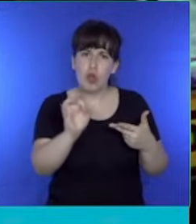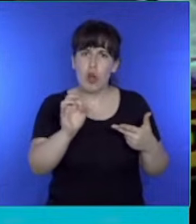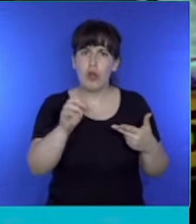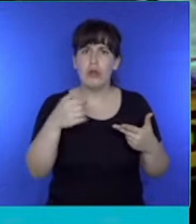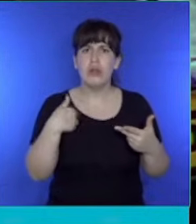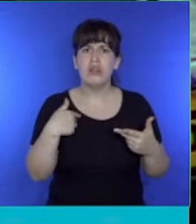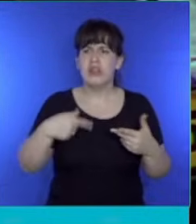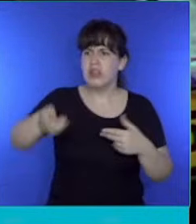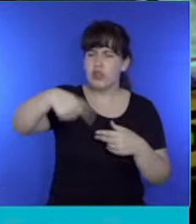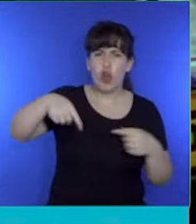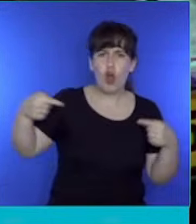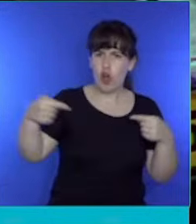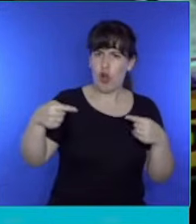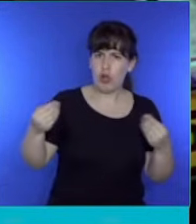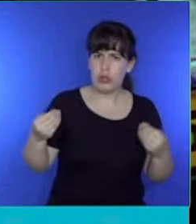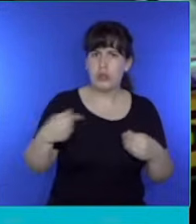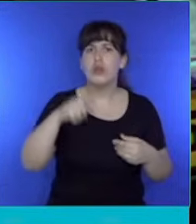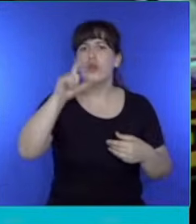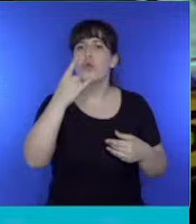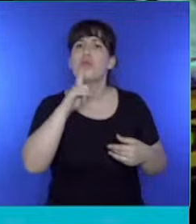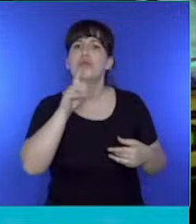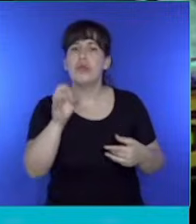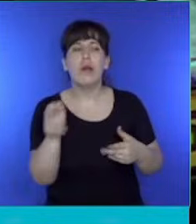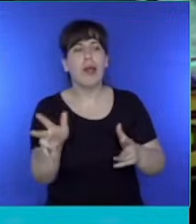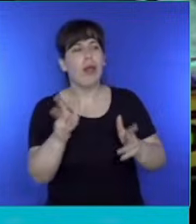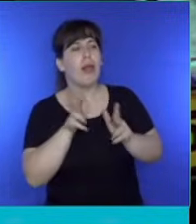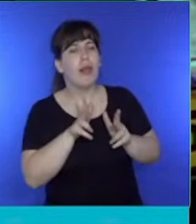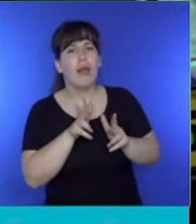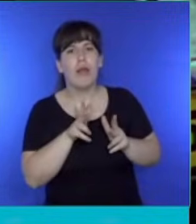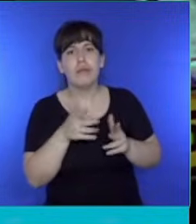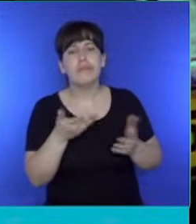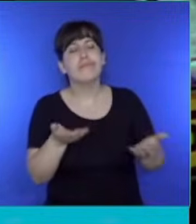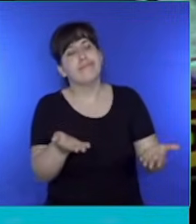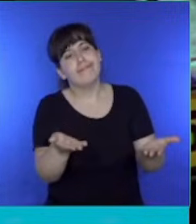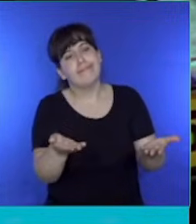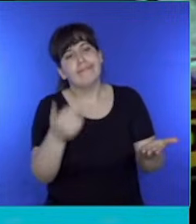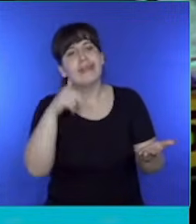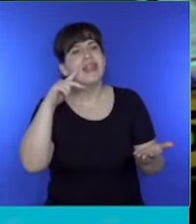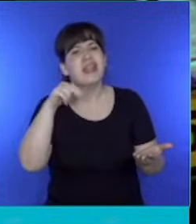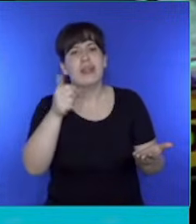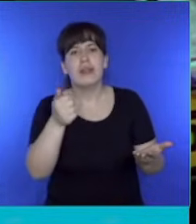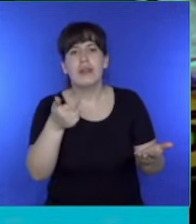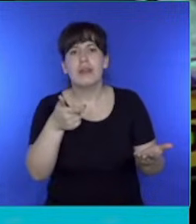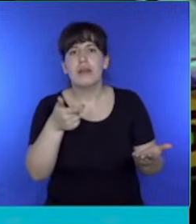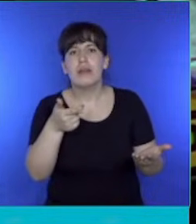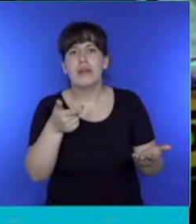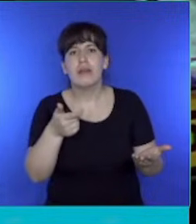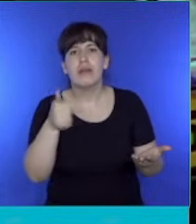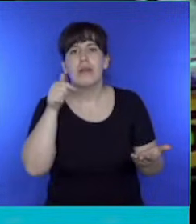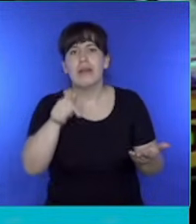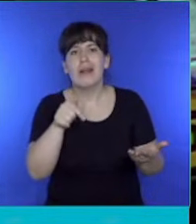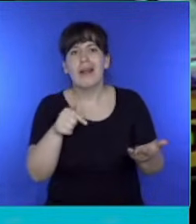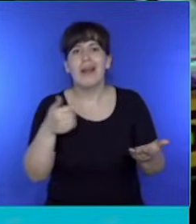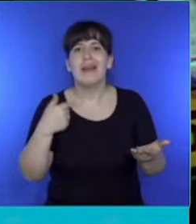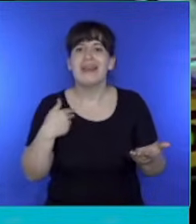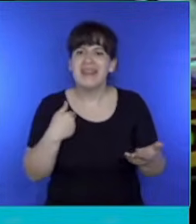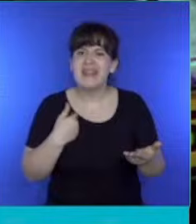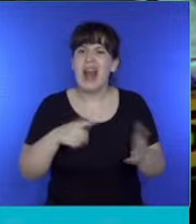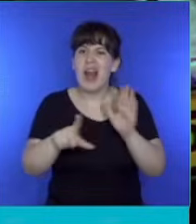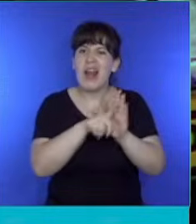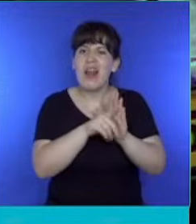contra. Y el Cuto me dijo, nena, esta ley se vota con la cola y con la